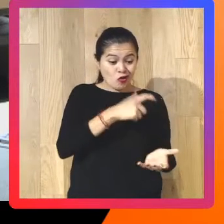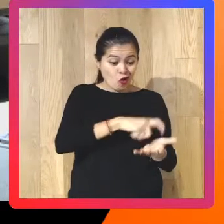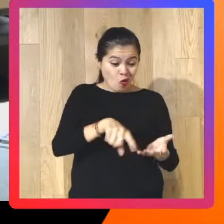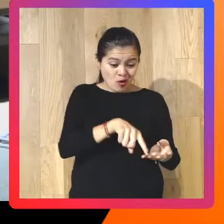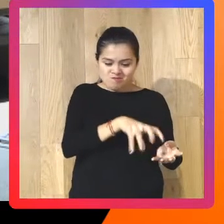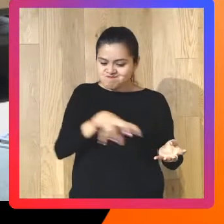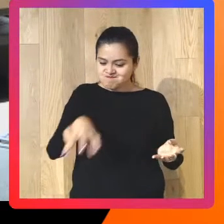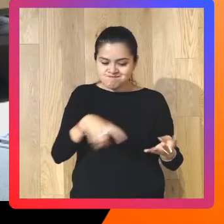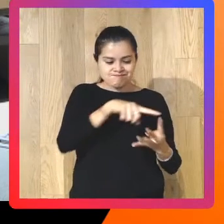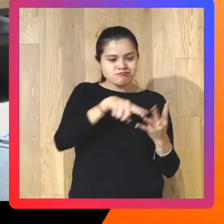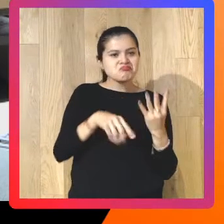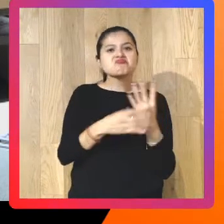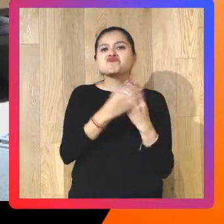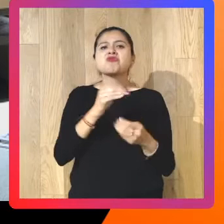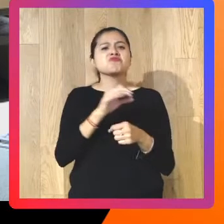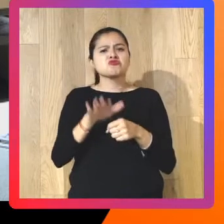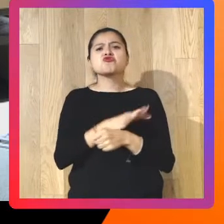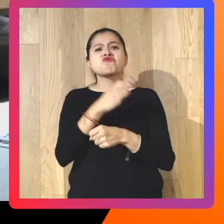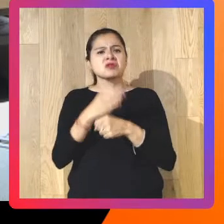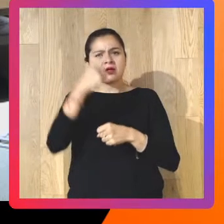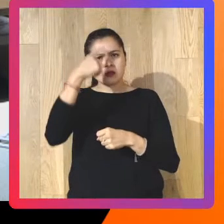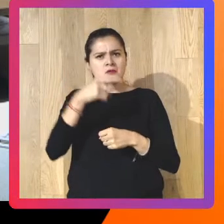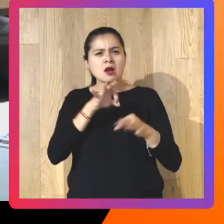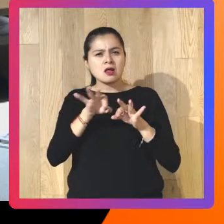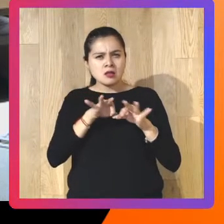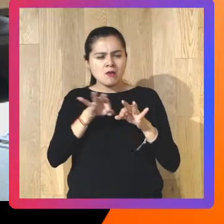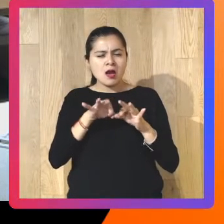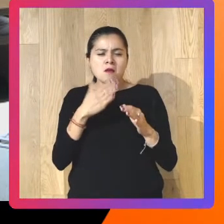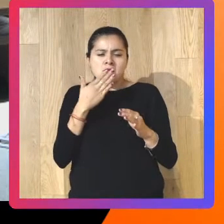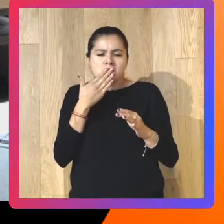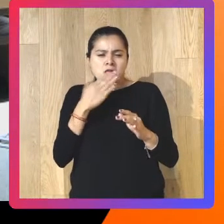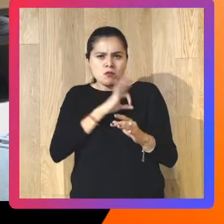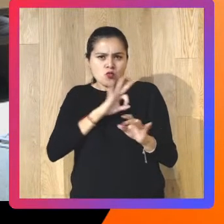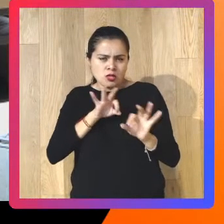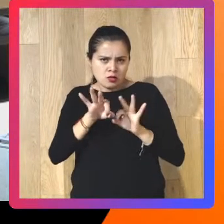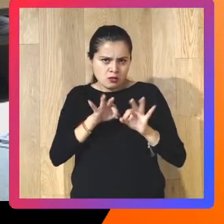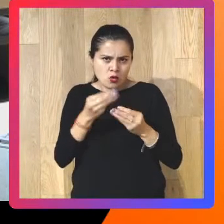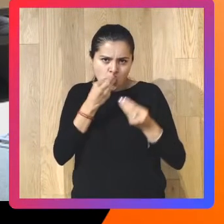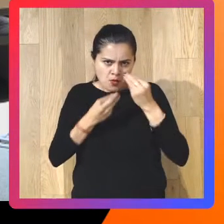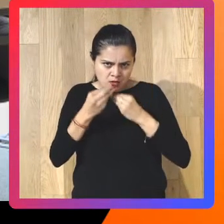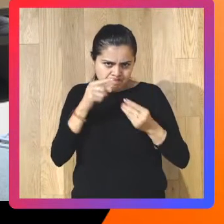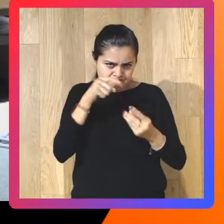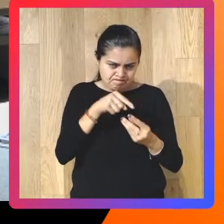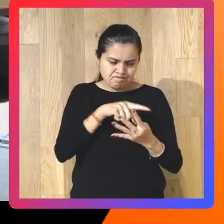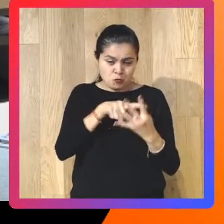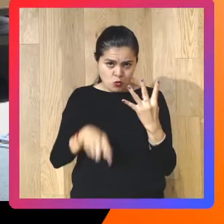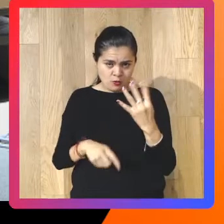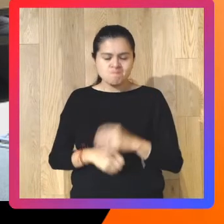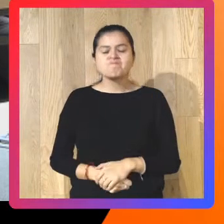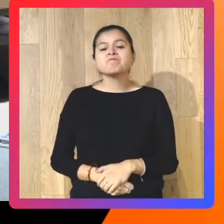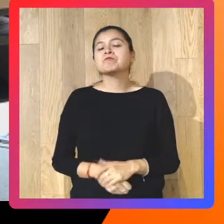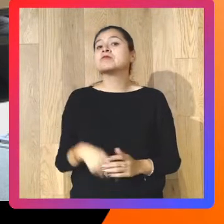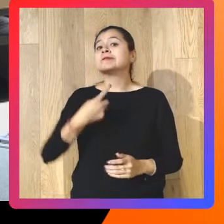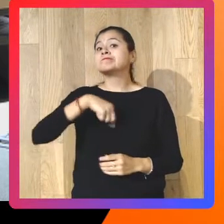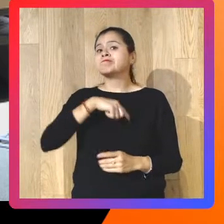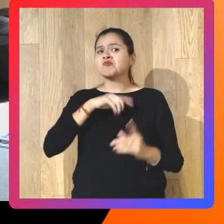esa familia tengan acceso a la canasta básica. El objetivo pensamos que